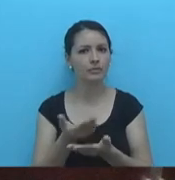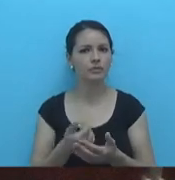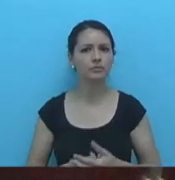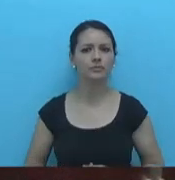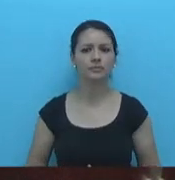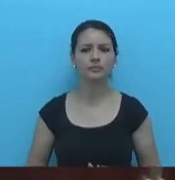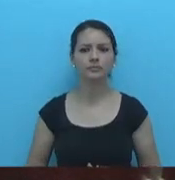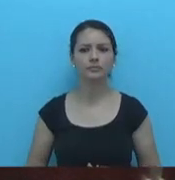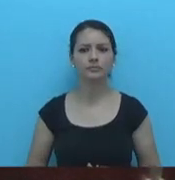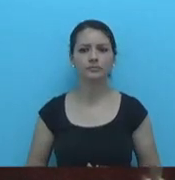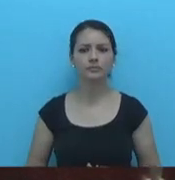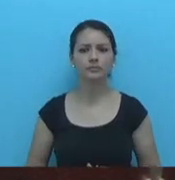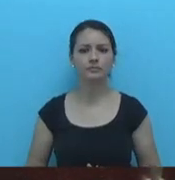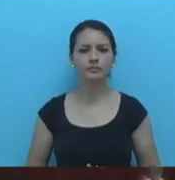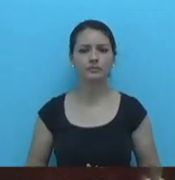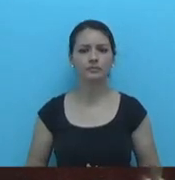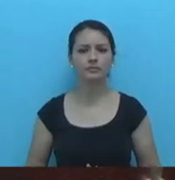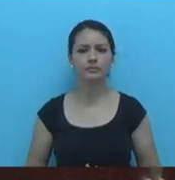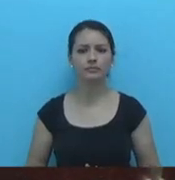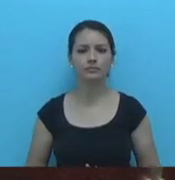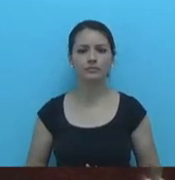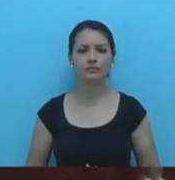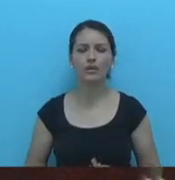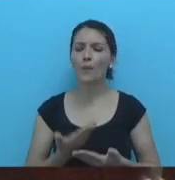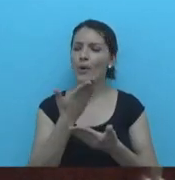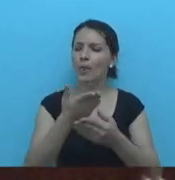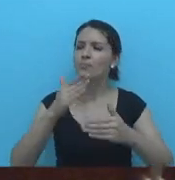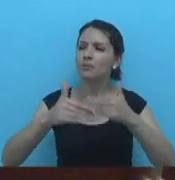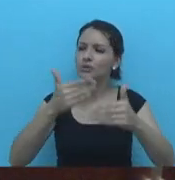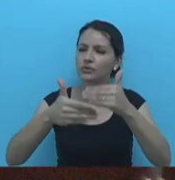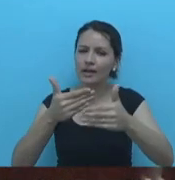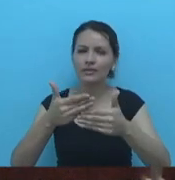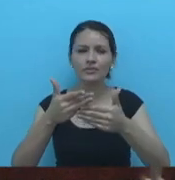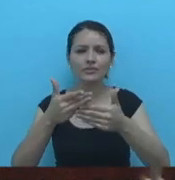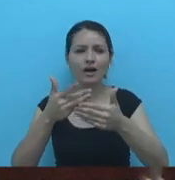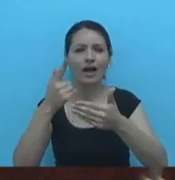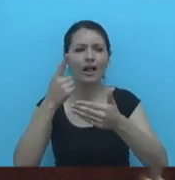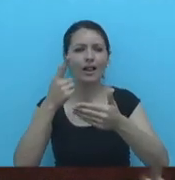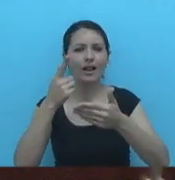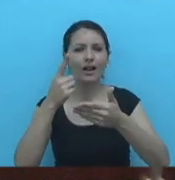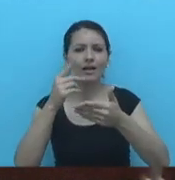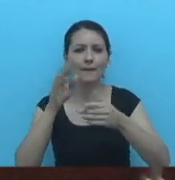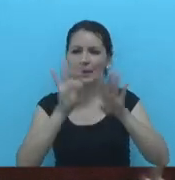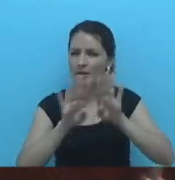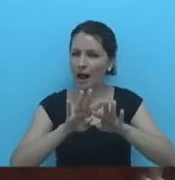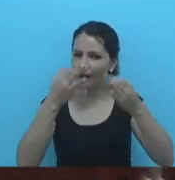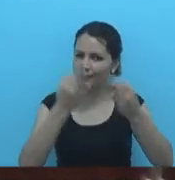organizaciones de productores, que es poder participar en todo el proceso de regularización, por lo cual